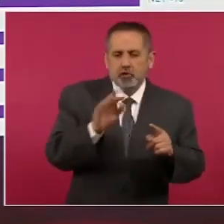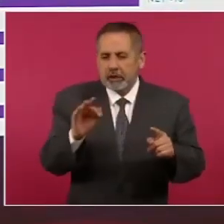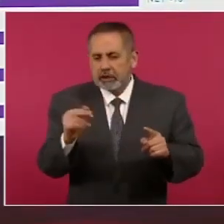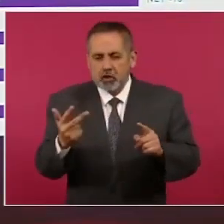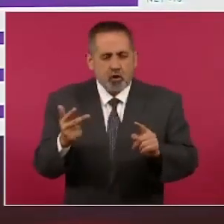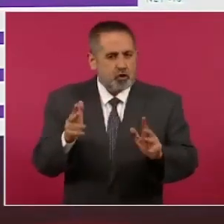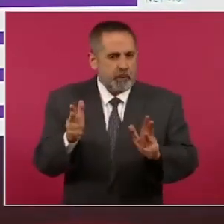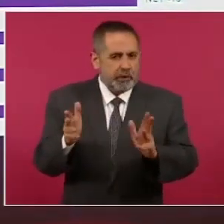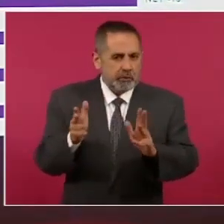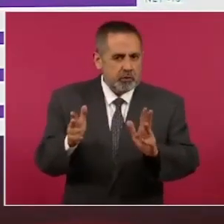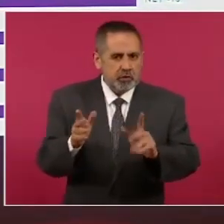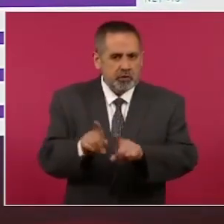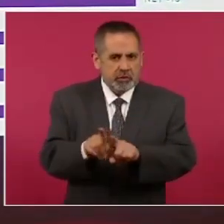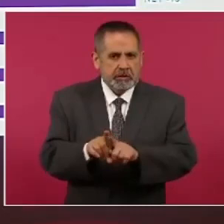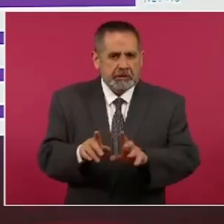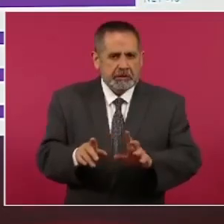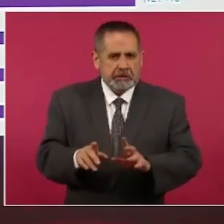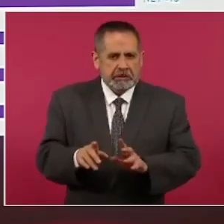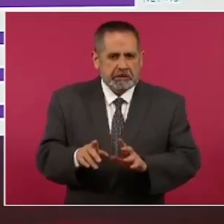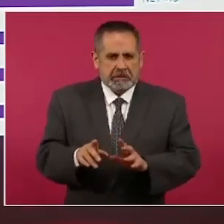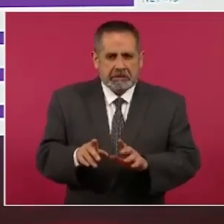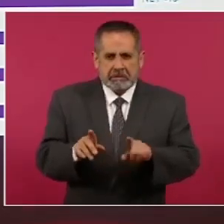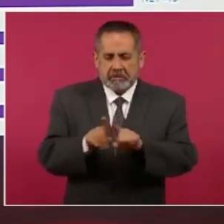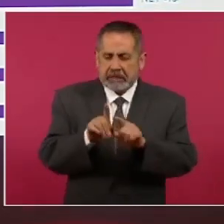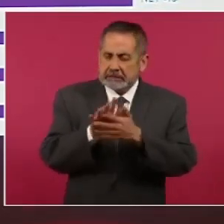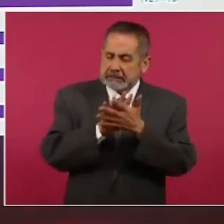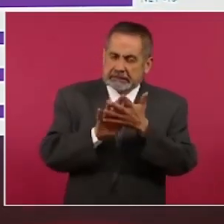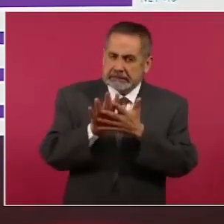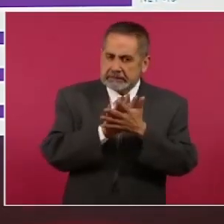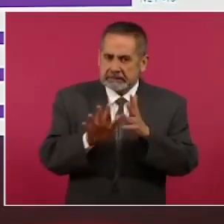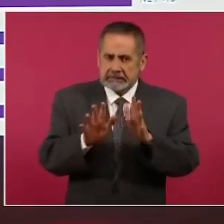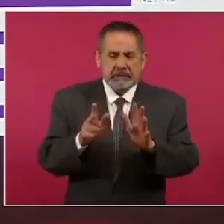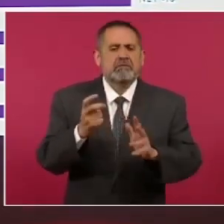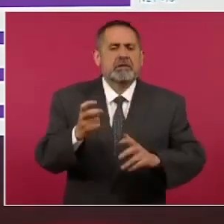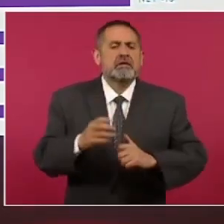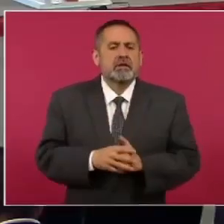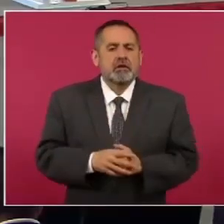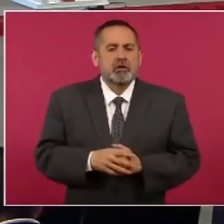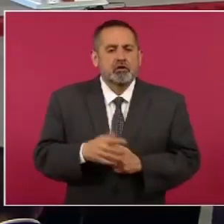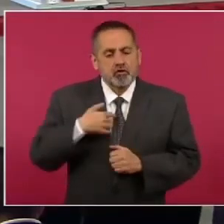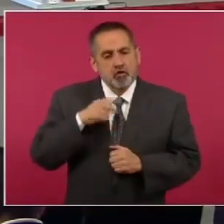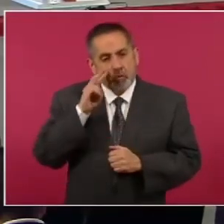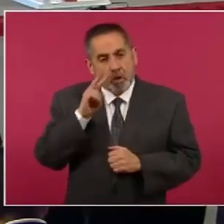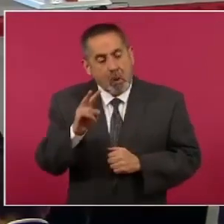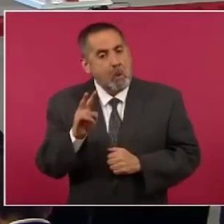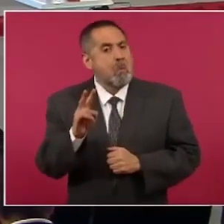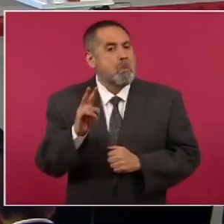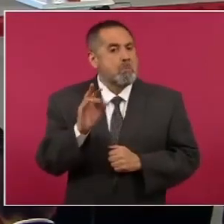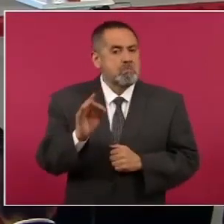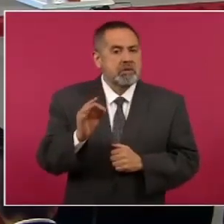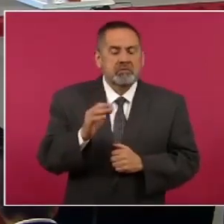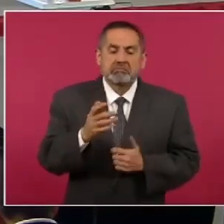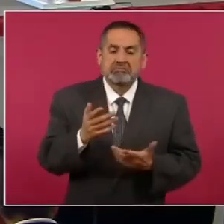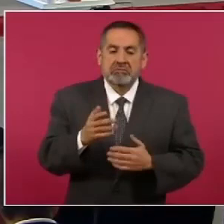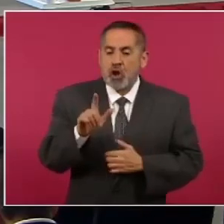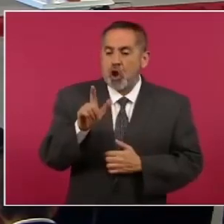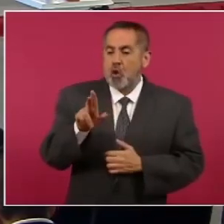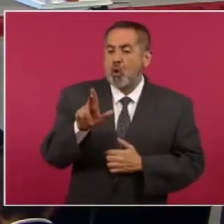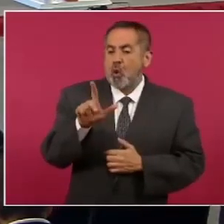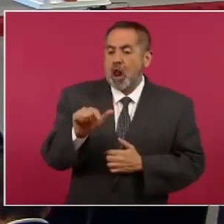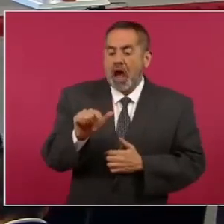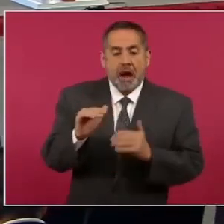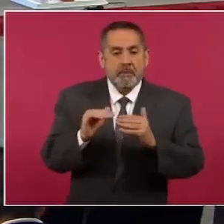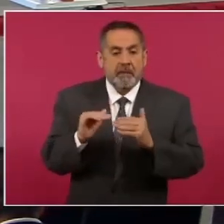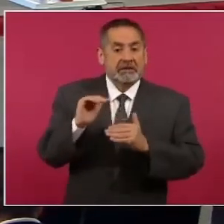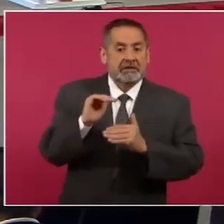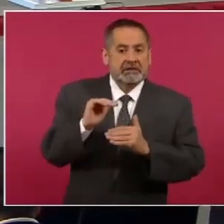52-48, estaba ahí sí más polarizado, y ya estoy viendo a Lula arriba.